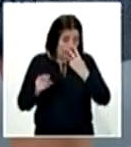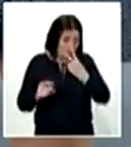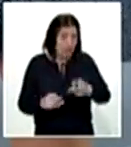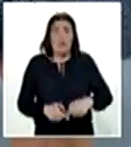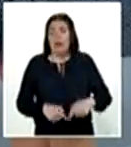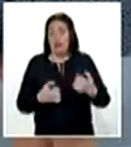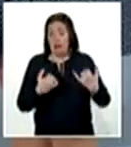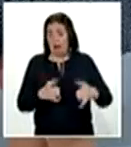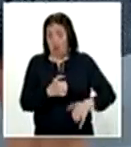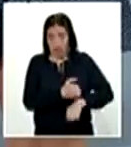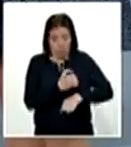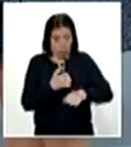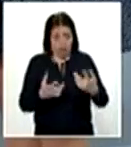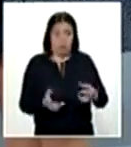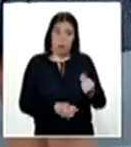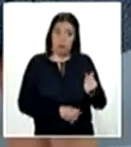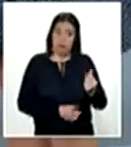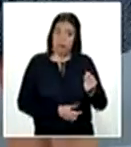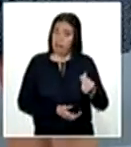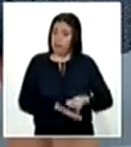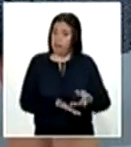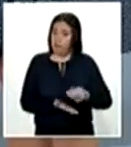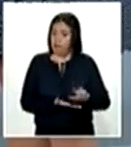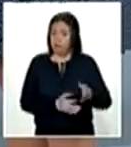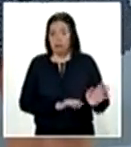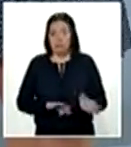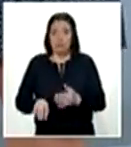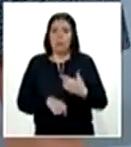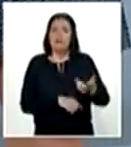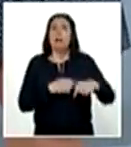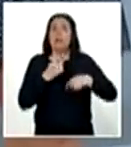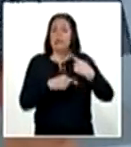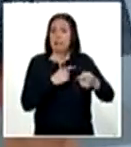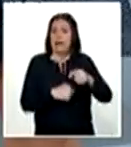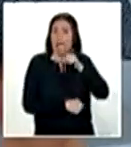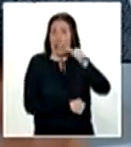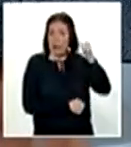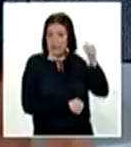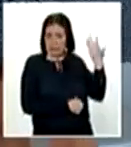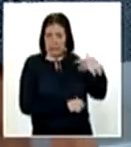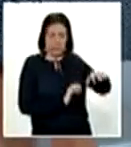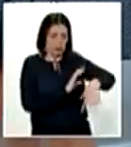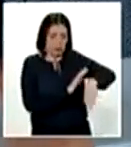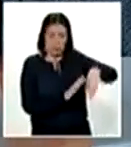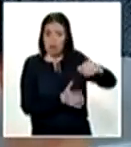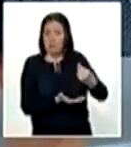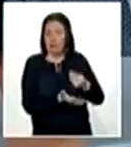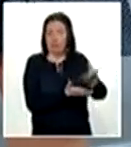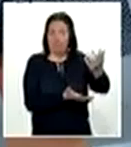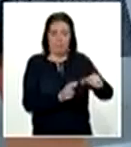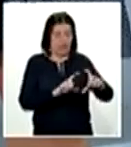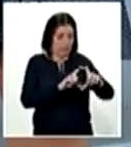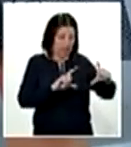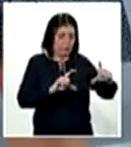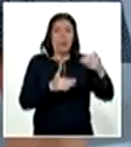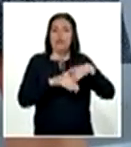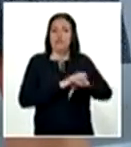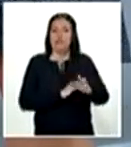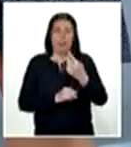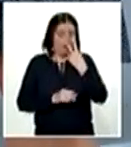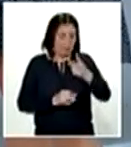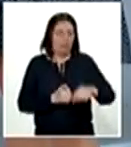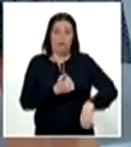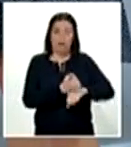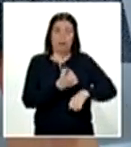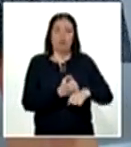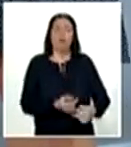partidazo, pero bastante platita, ¿va? ¿Qué va a pasar? Bien, pero vamos a contarles además que ayer se llevó a cabo el sorteo para la compra de las entradas del Perú Nueva Zelanda, el sorteo